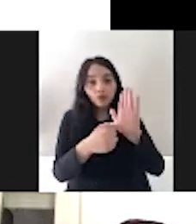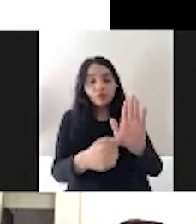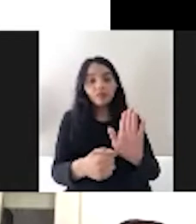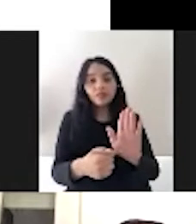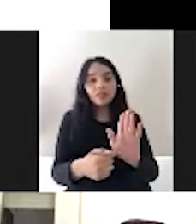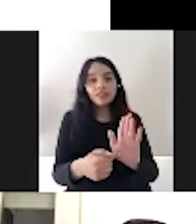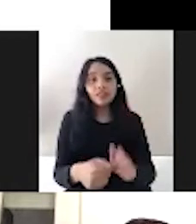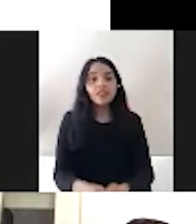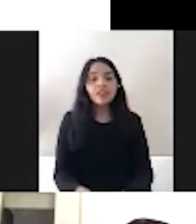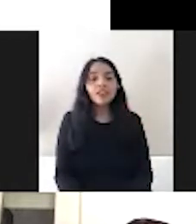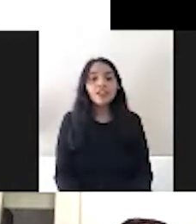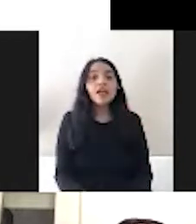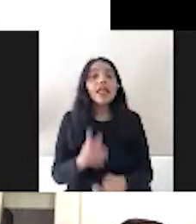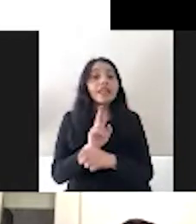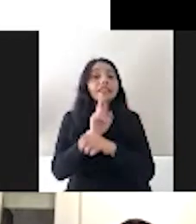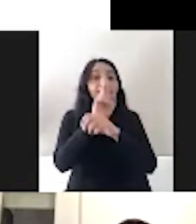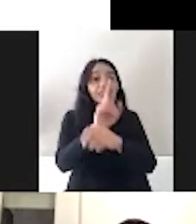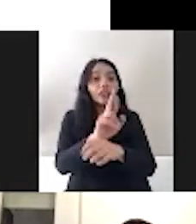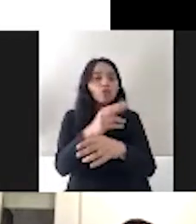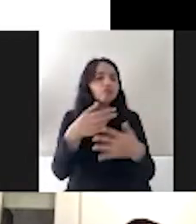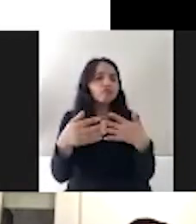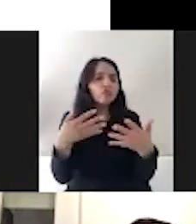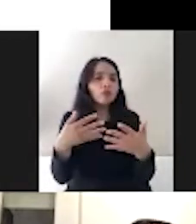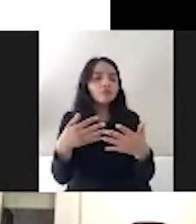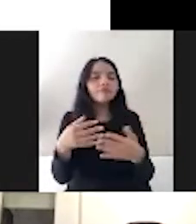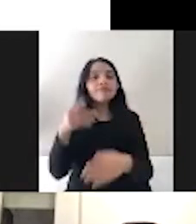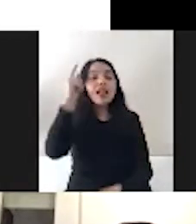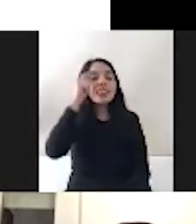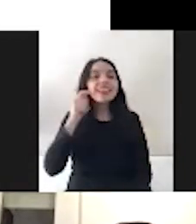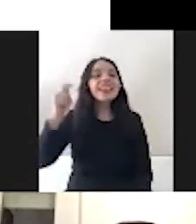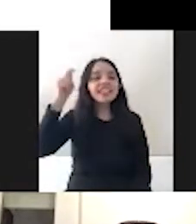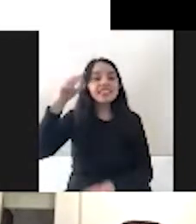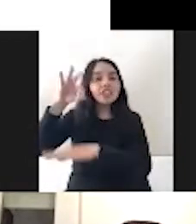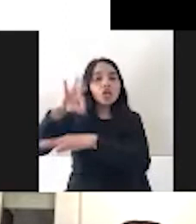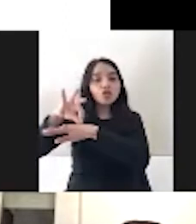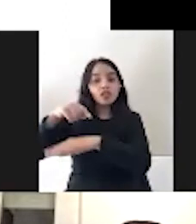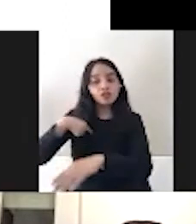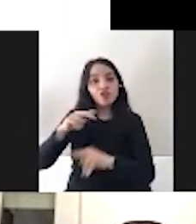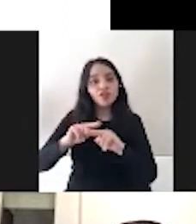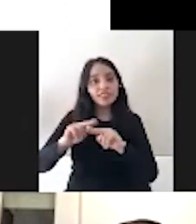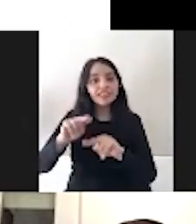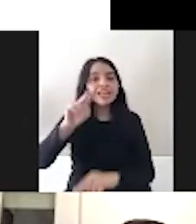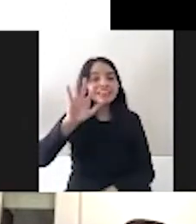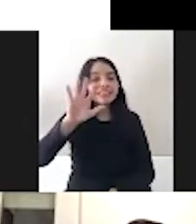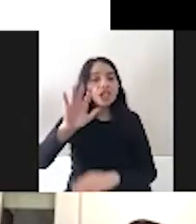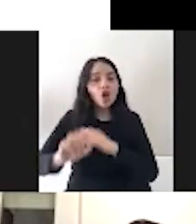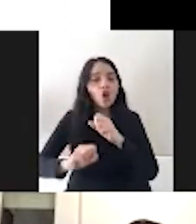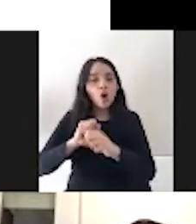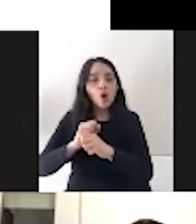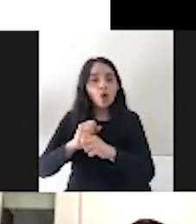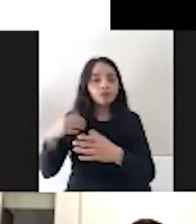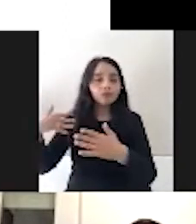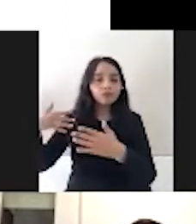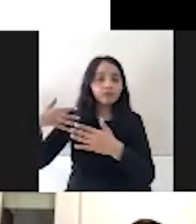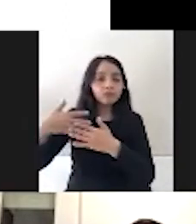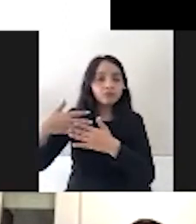parte de mi investigación de tesis doctoral que fue desarrollada durante 5 años y que terminó a mediados del año 2000